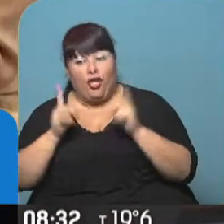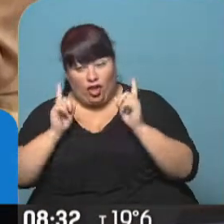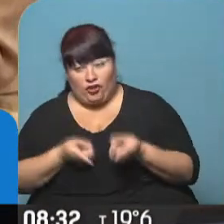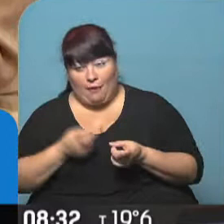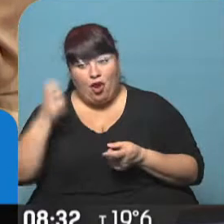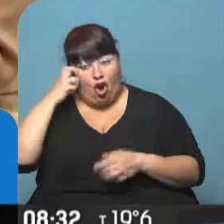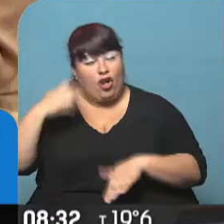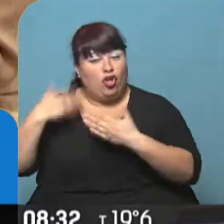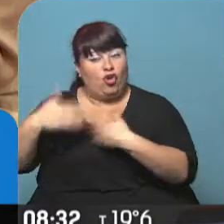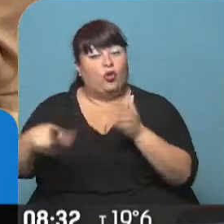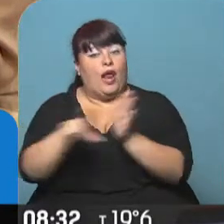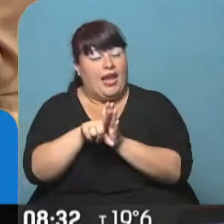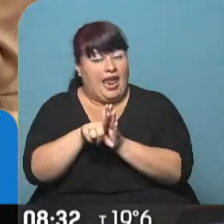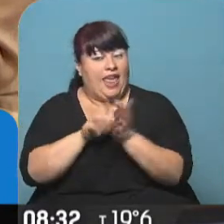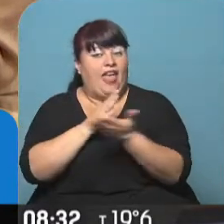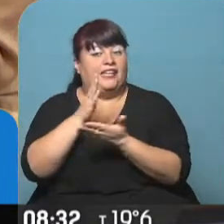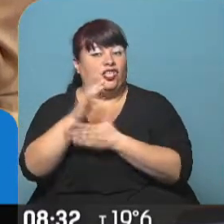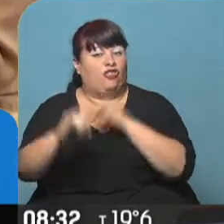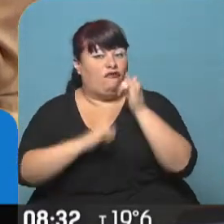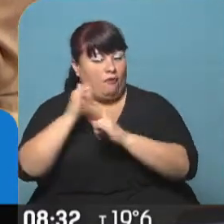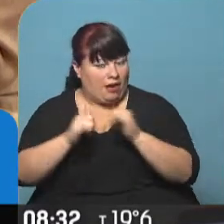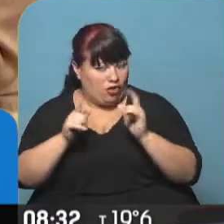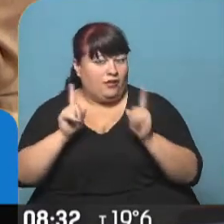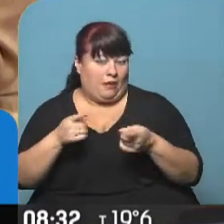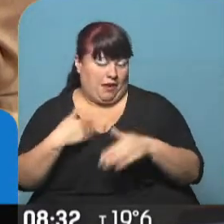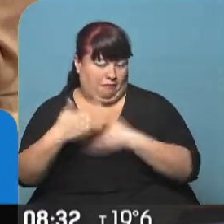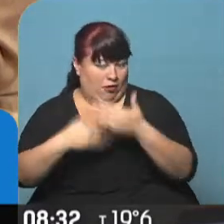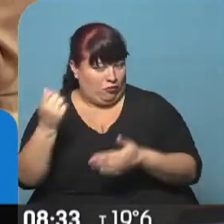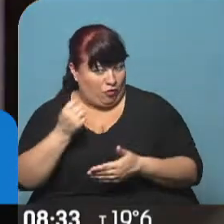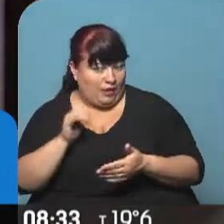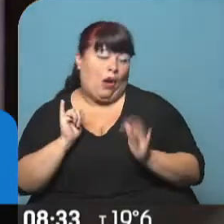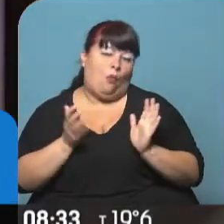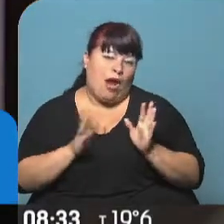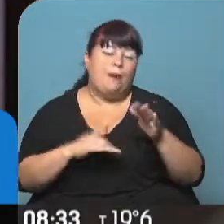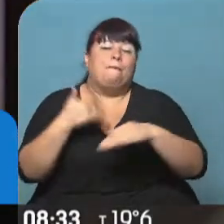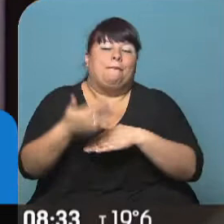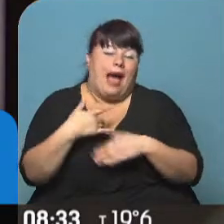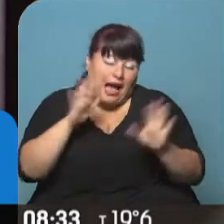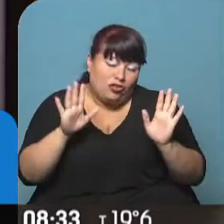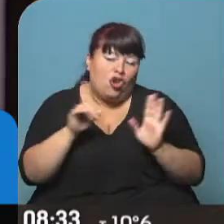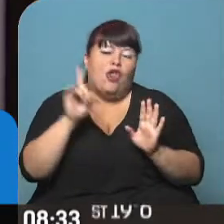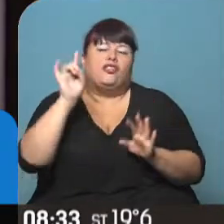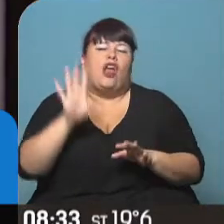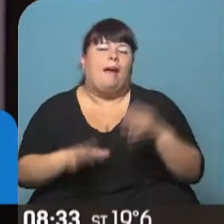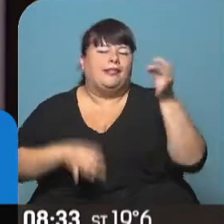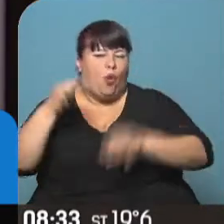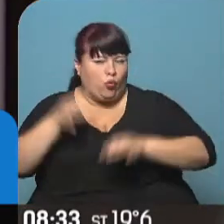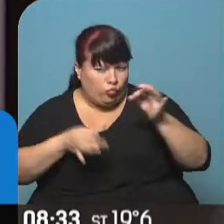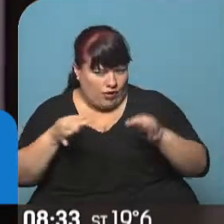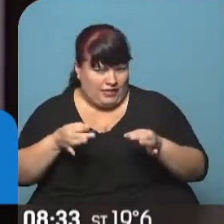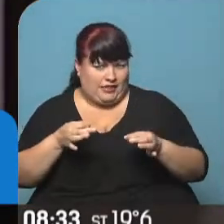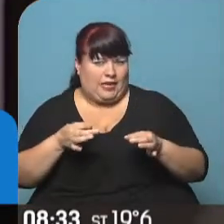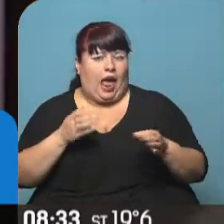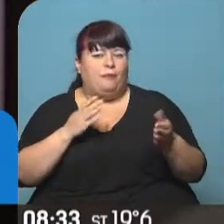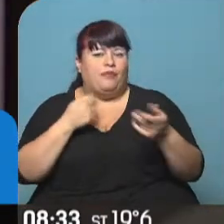el Congreso avanzó con la ley de acceso a la información, que también es un paso, me parece importante. Bueno, es un paso, como te digo, digamos, no solamente la justicia tiene,